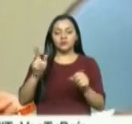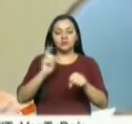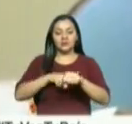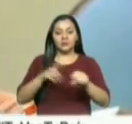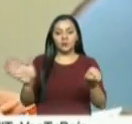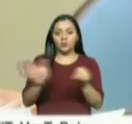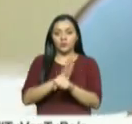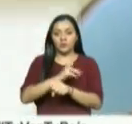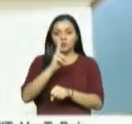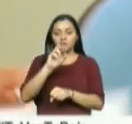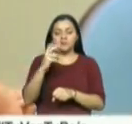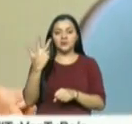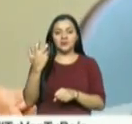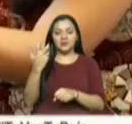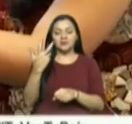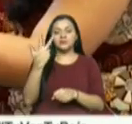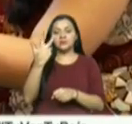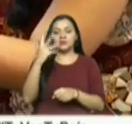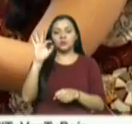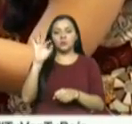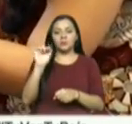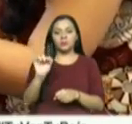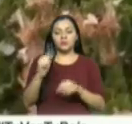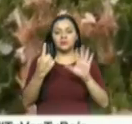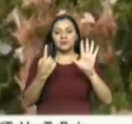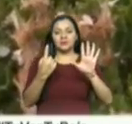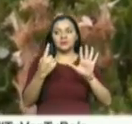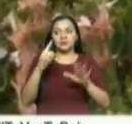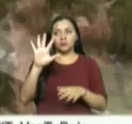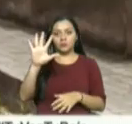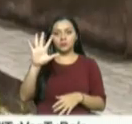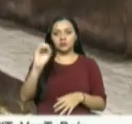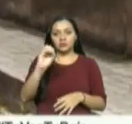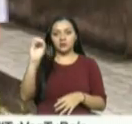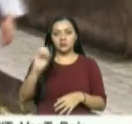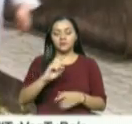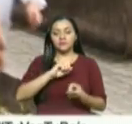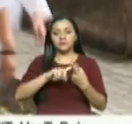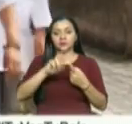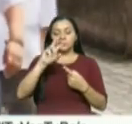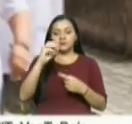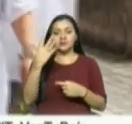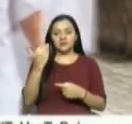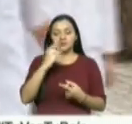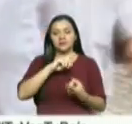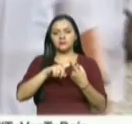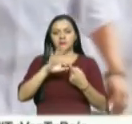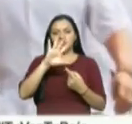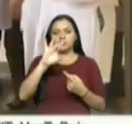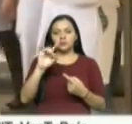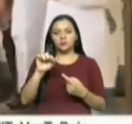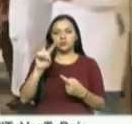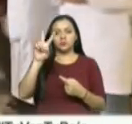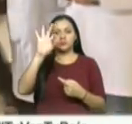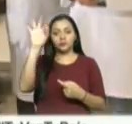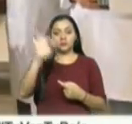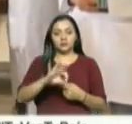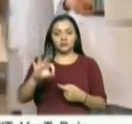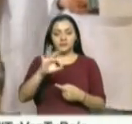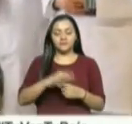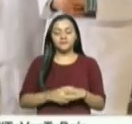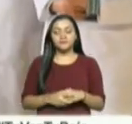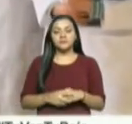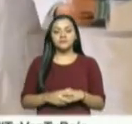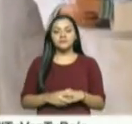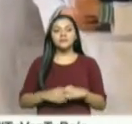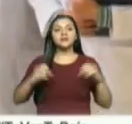completo en 2013 era del 39.5%. A 2015 subió al 58.2%.